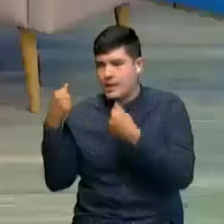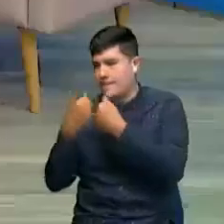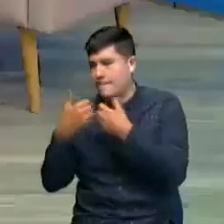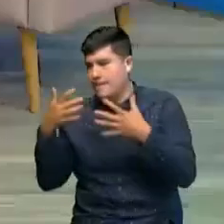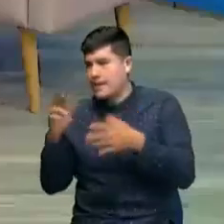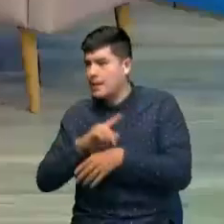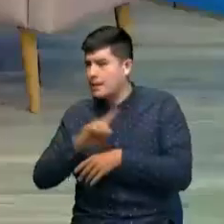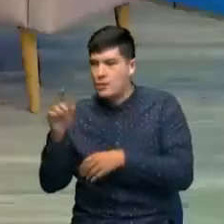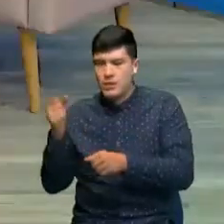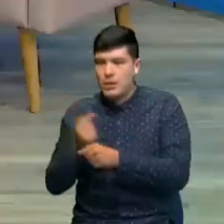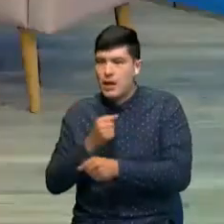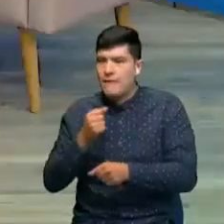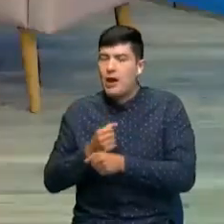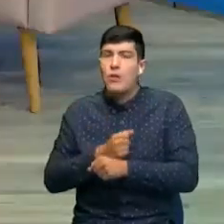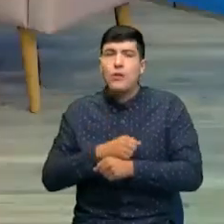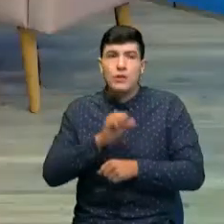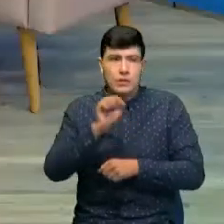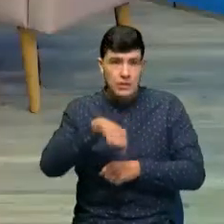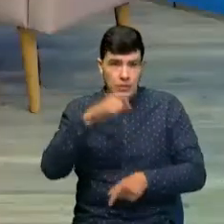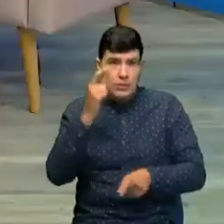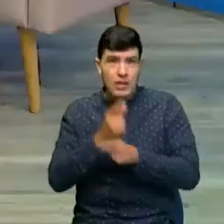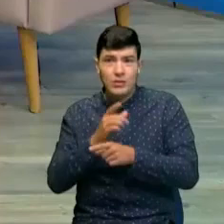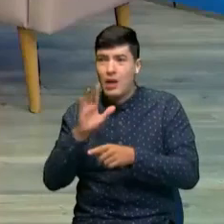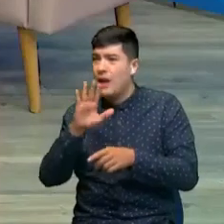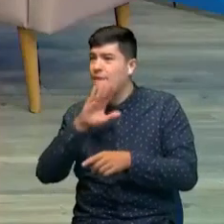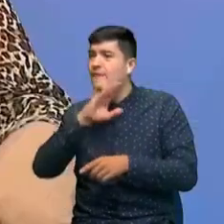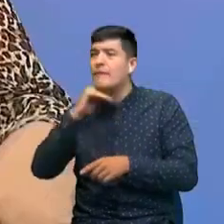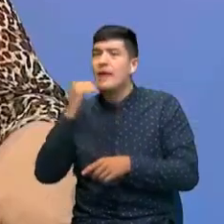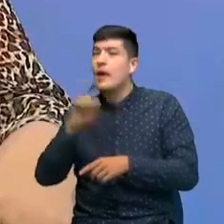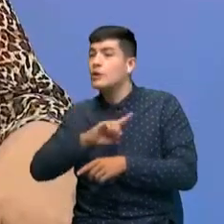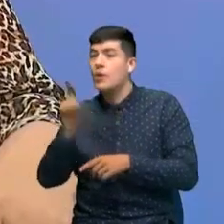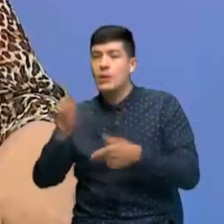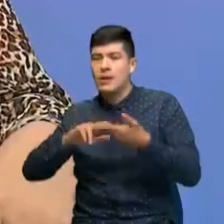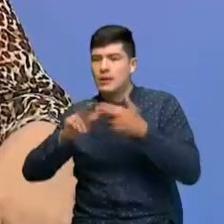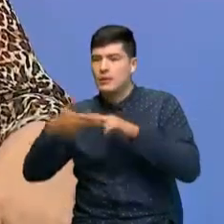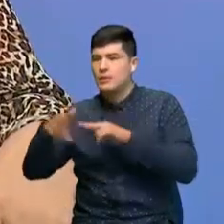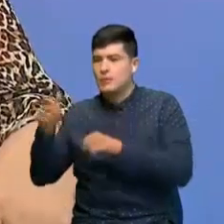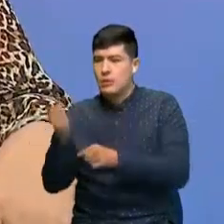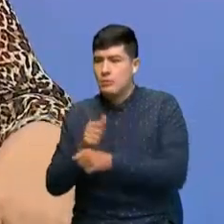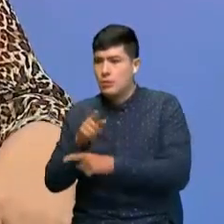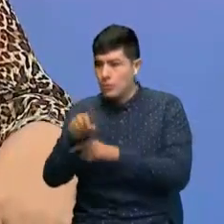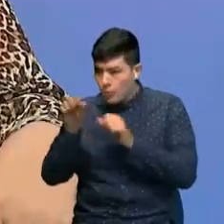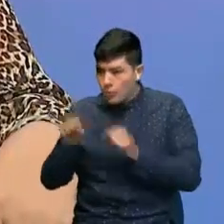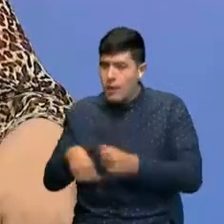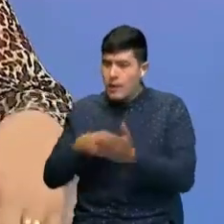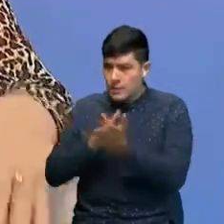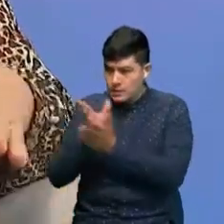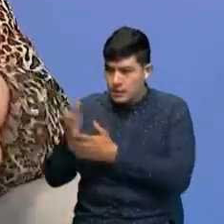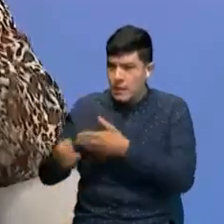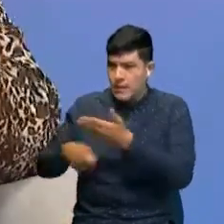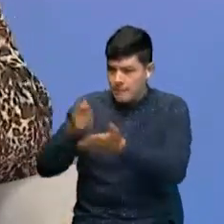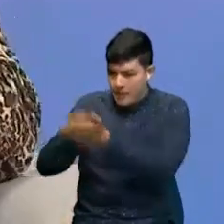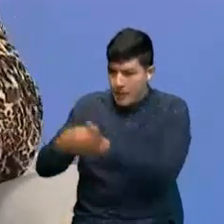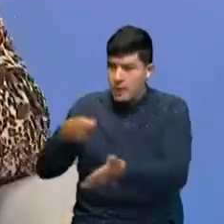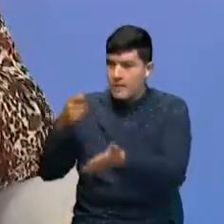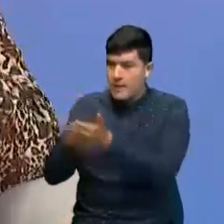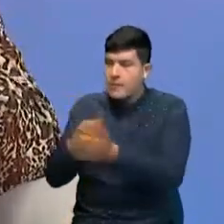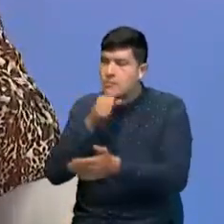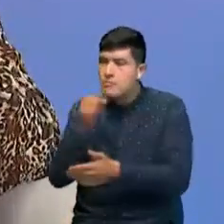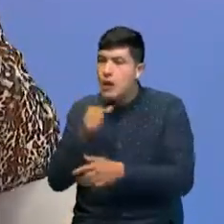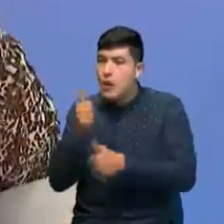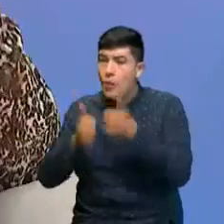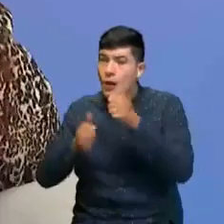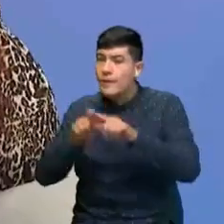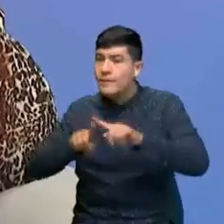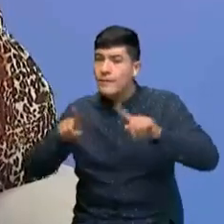monto porcentual, exacto, que no sea laboral, él puede seguir cotizando para la pensión de vejez. ¿Qué diferencia